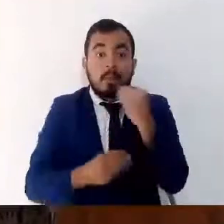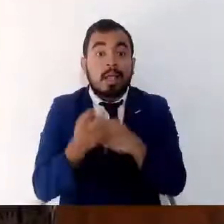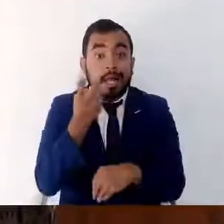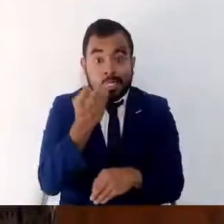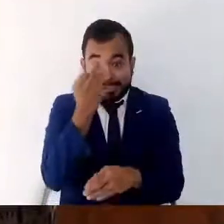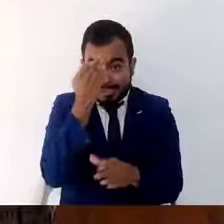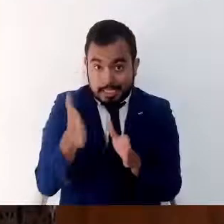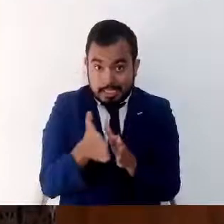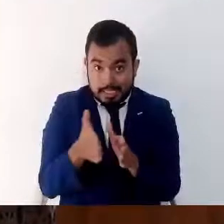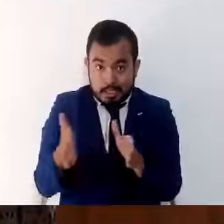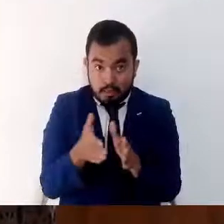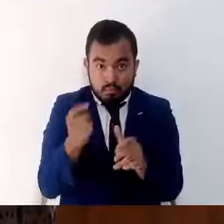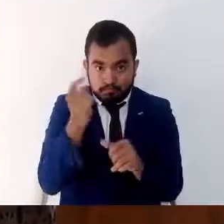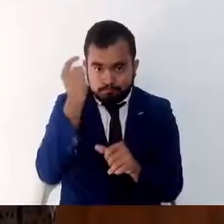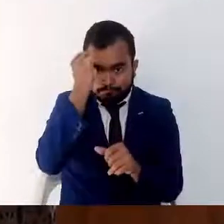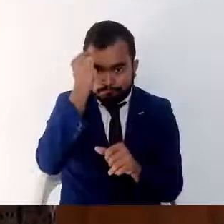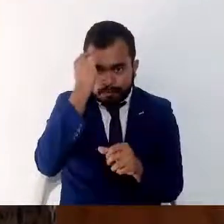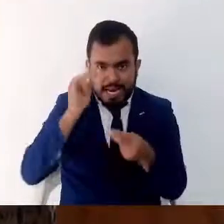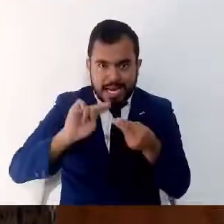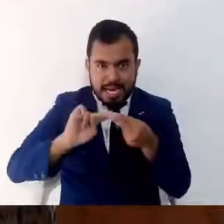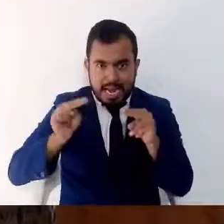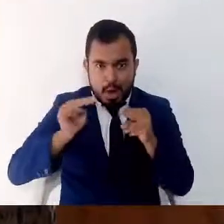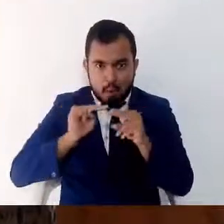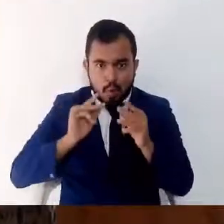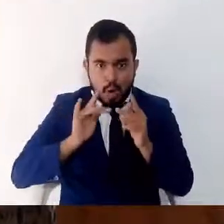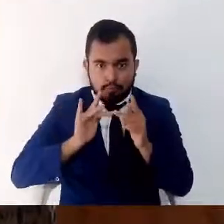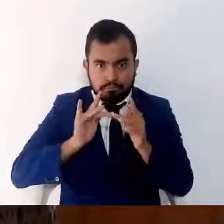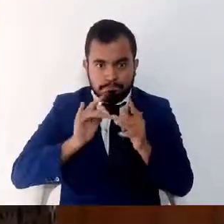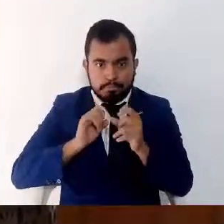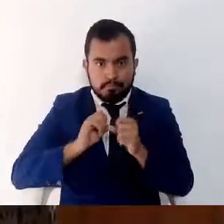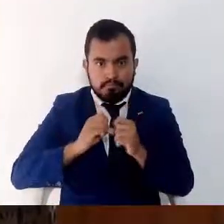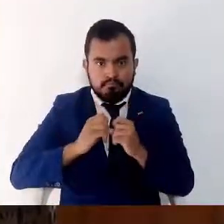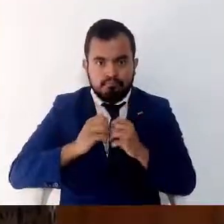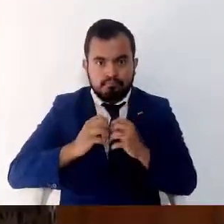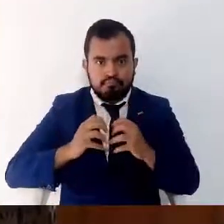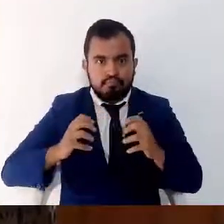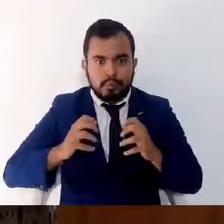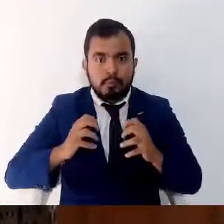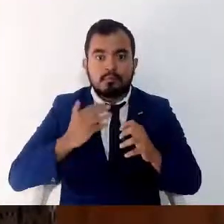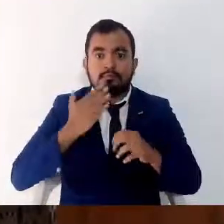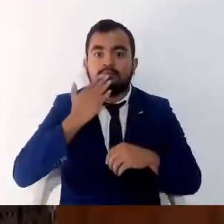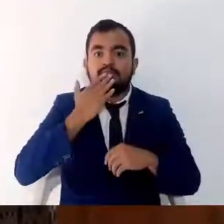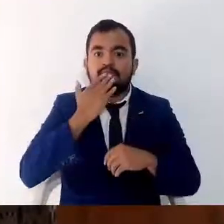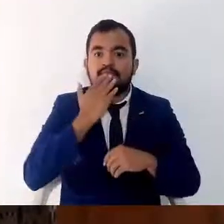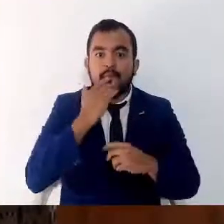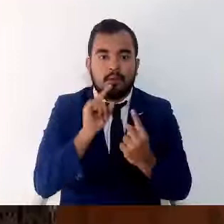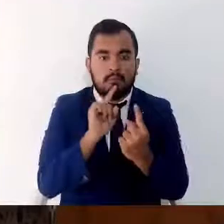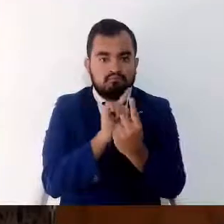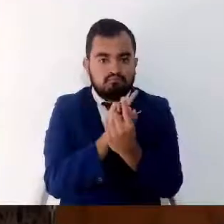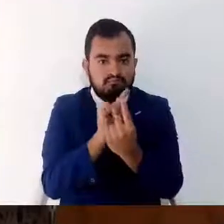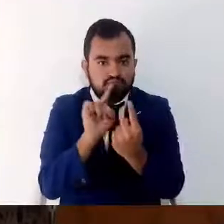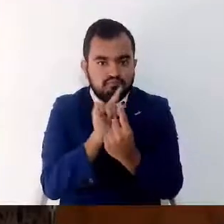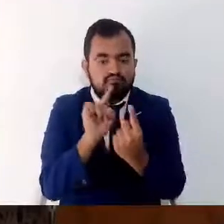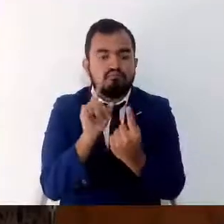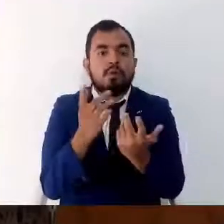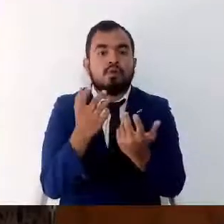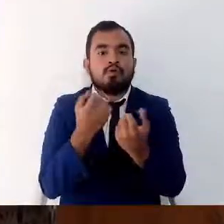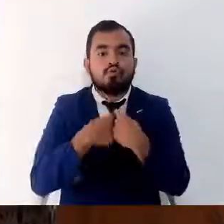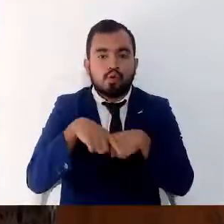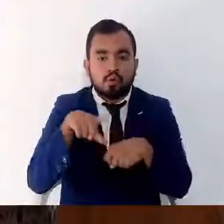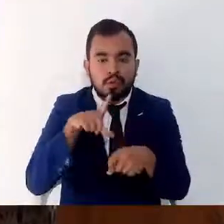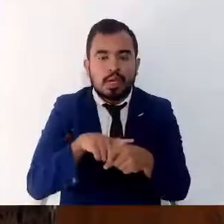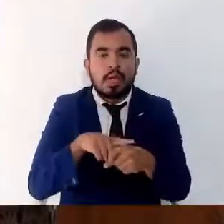se logra un gran desarrollo de las capacidades intelectuales, sociales, lingüísticas y